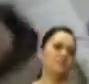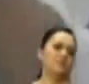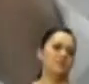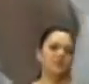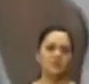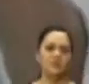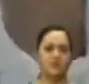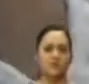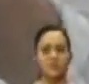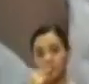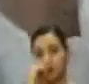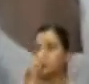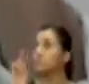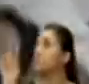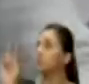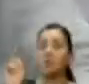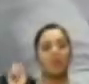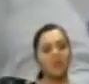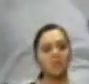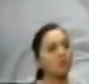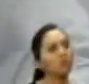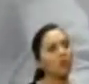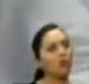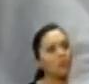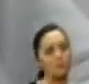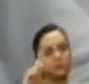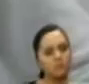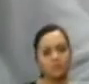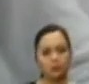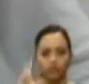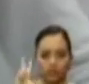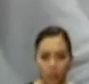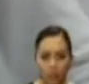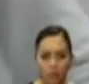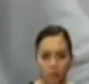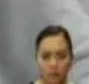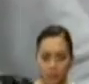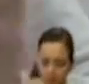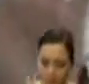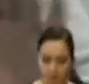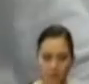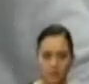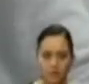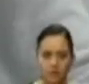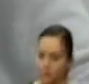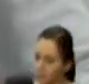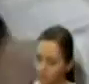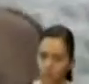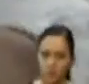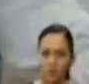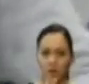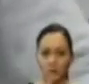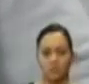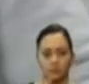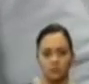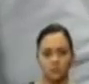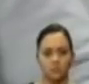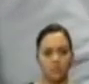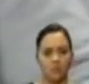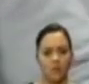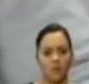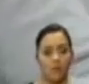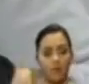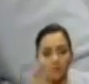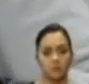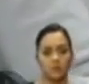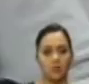educativo, los niños ven eso y creen que así debe ser. Así no debe ser, debemos hacer las cosas bien. Entonces vamos a hacer algunos ajustes en la reunión posterior que voy a